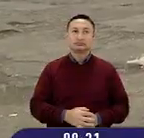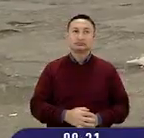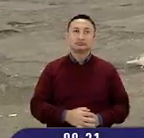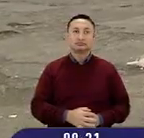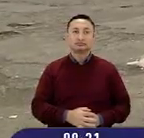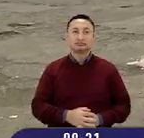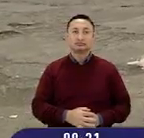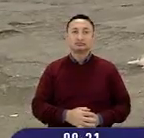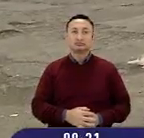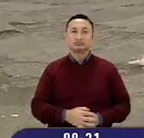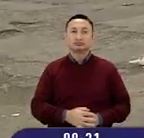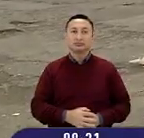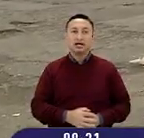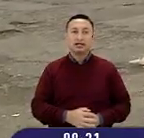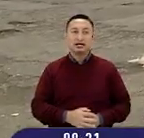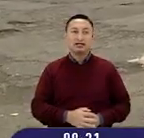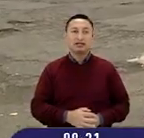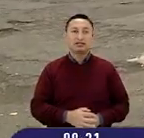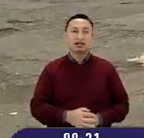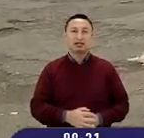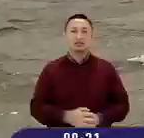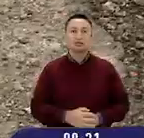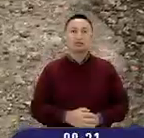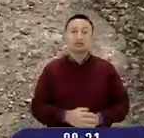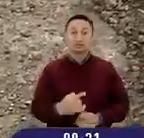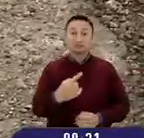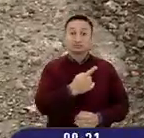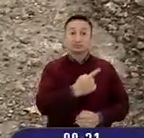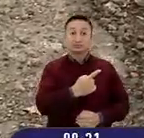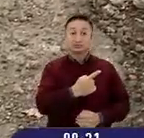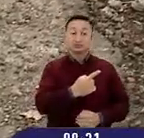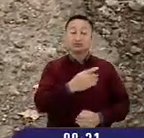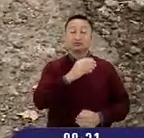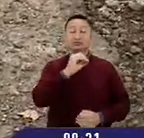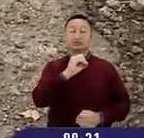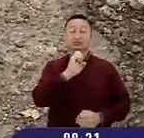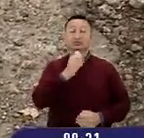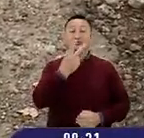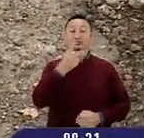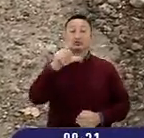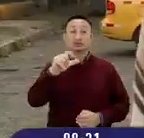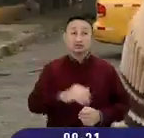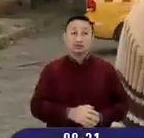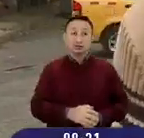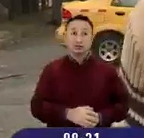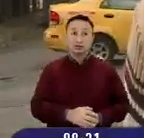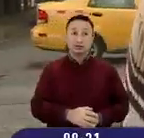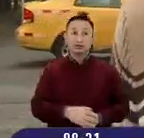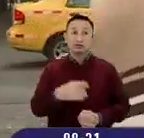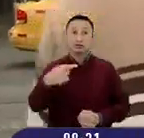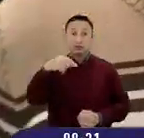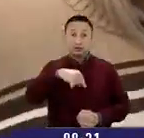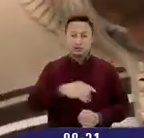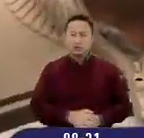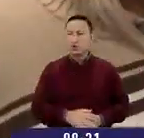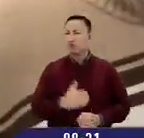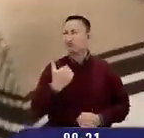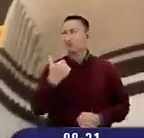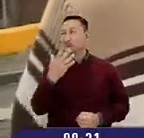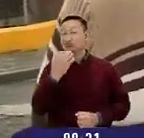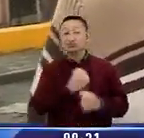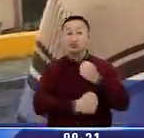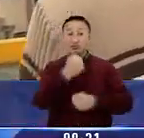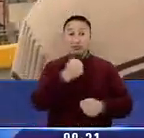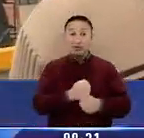Una serie de inconvenientes para conductores y peatones tiene la calle OE2L, que se ubica en Turubamba Bajo. Se tiene años sin